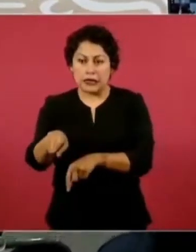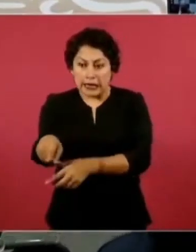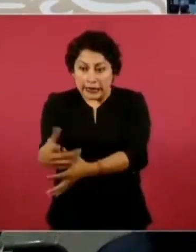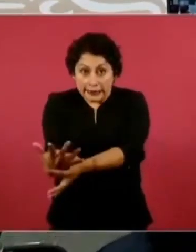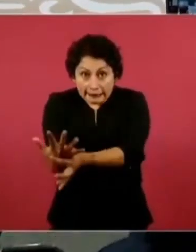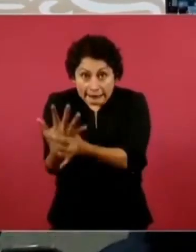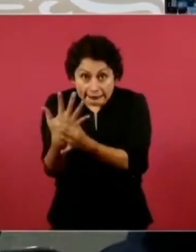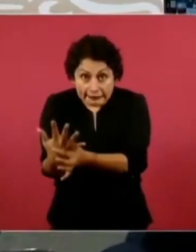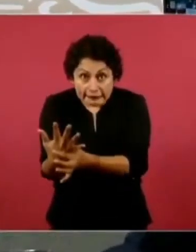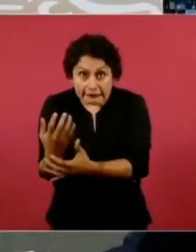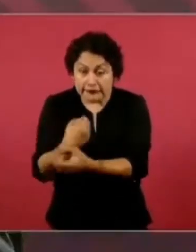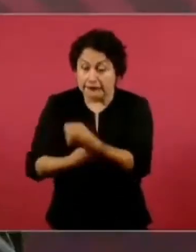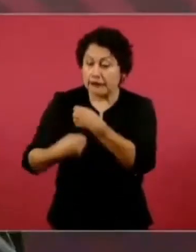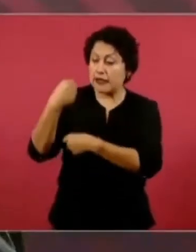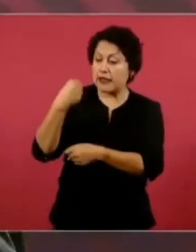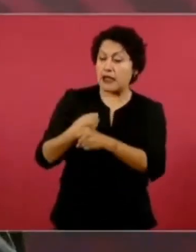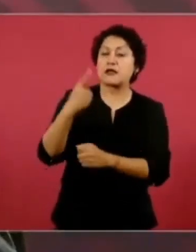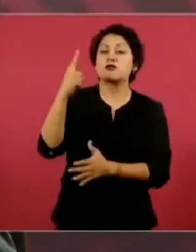1908